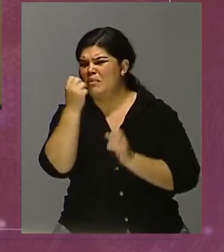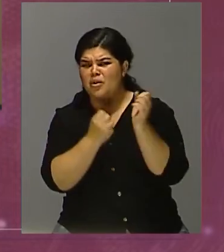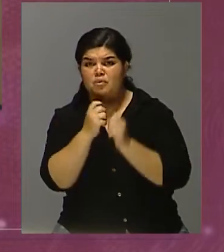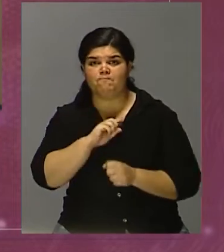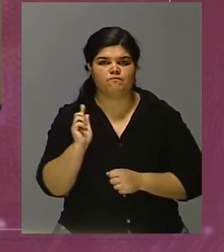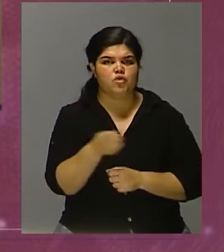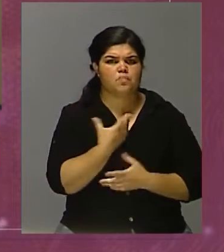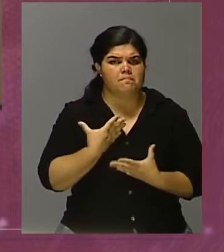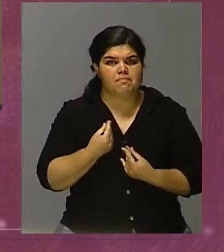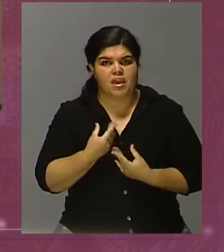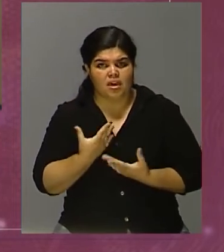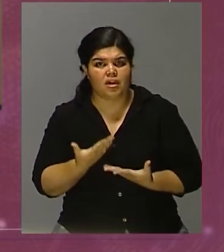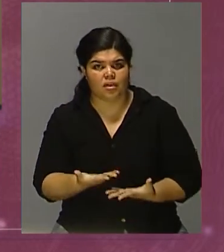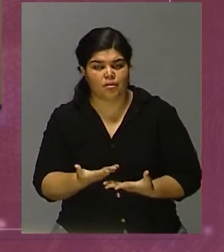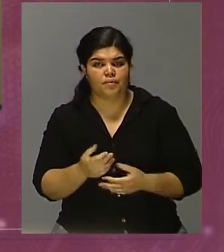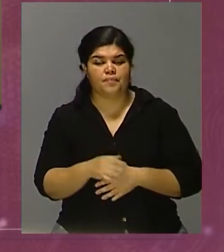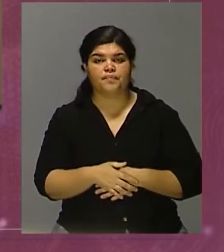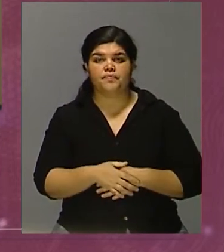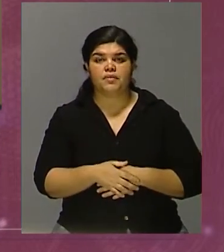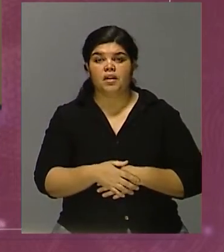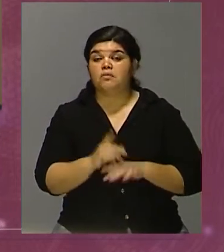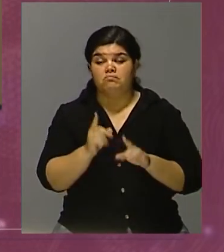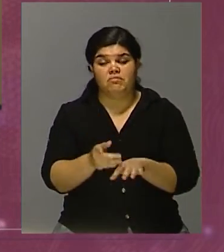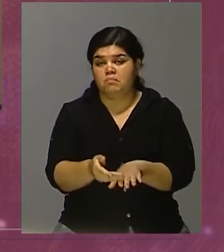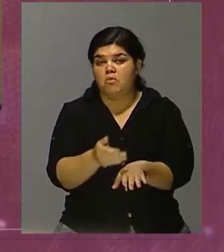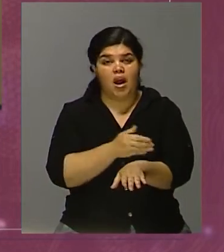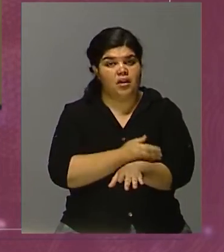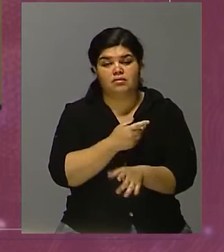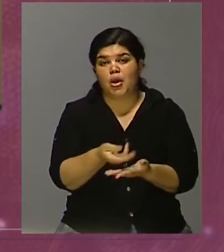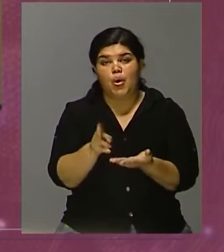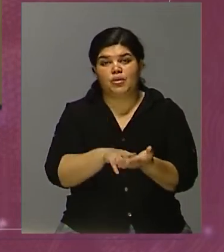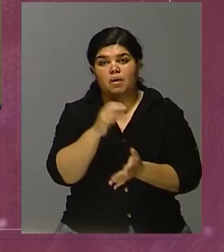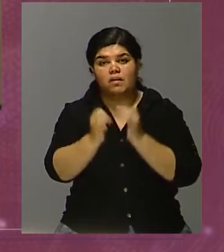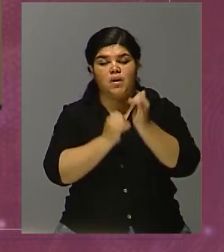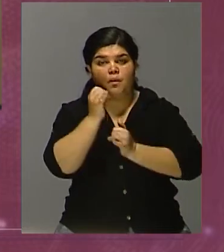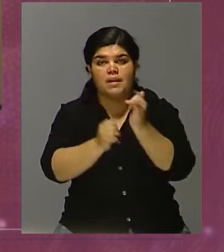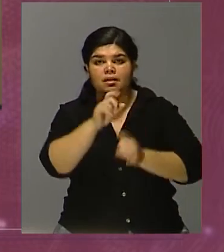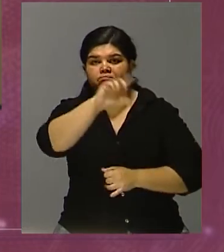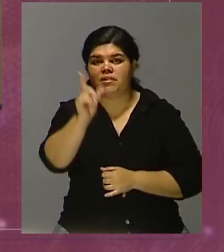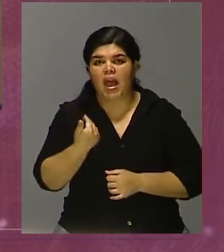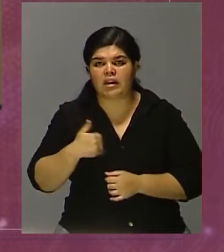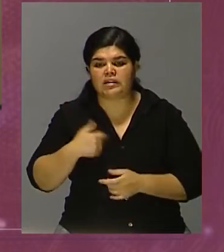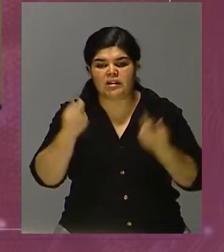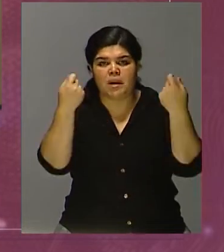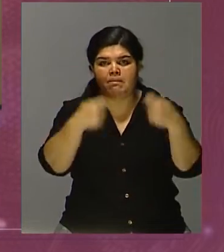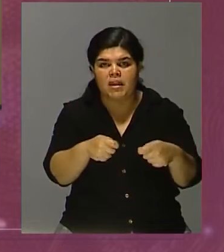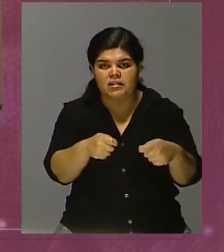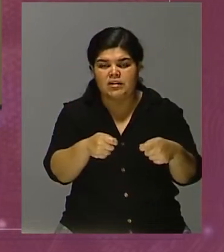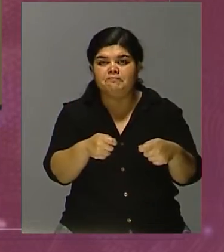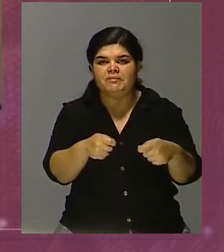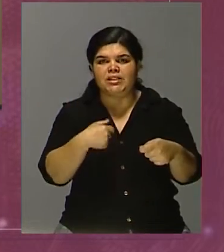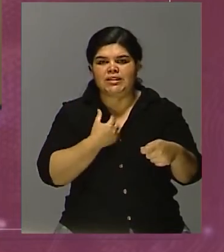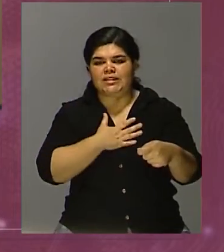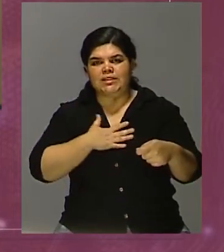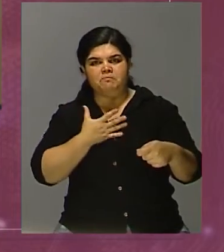y volviendo también un poco para atrás cuando hablábamos de a lo que estamos acostumbrados los argentinos a invertir. Hoy por ahí hay gente que dice,